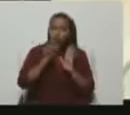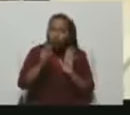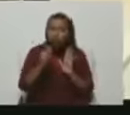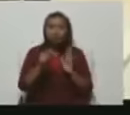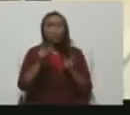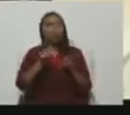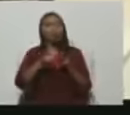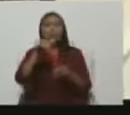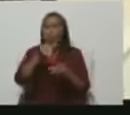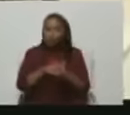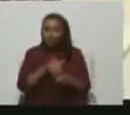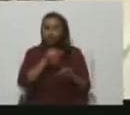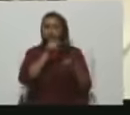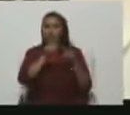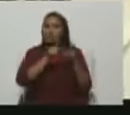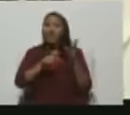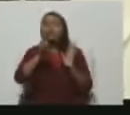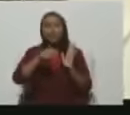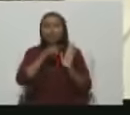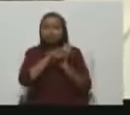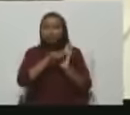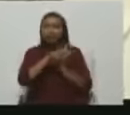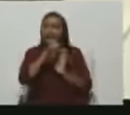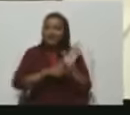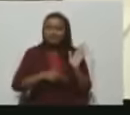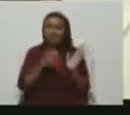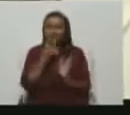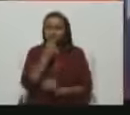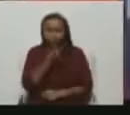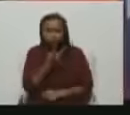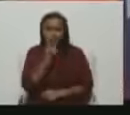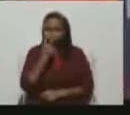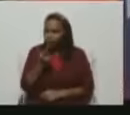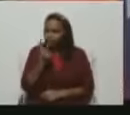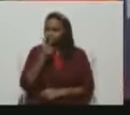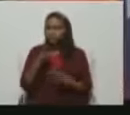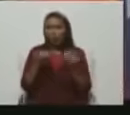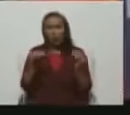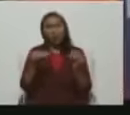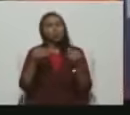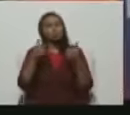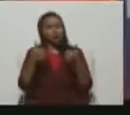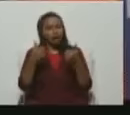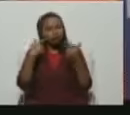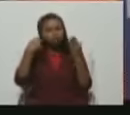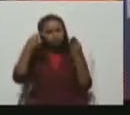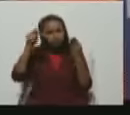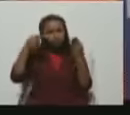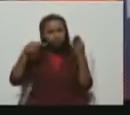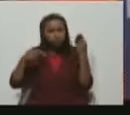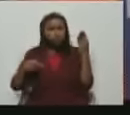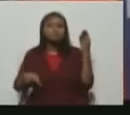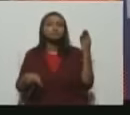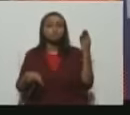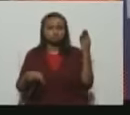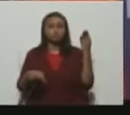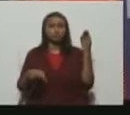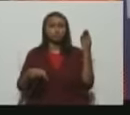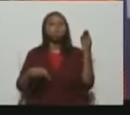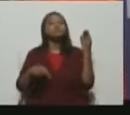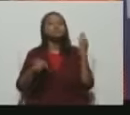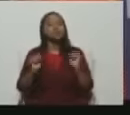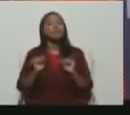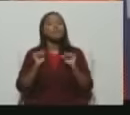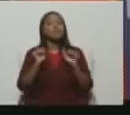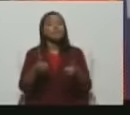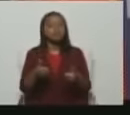verificación ciudadana. Desde el viernes 26 de julio, que se inicia el despliegue defensorial con la fase de instalación,